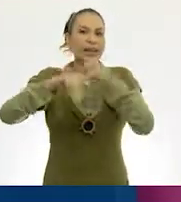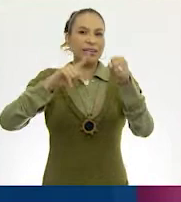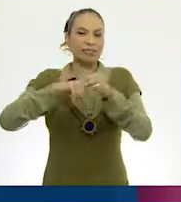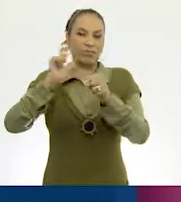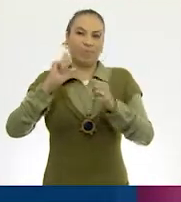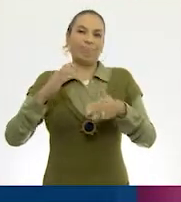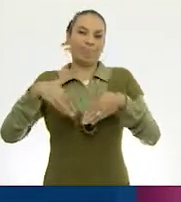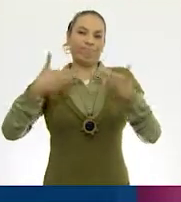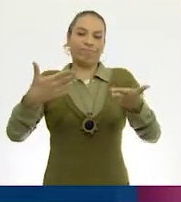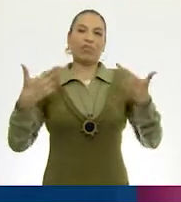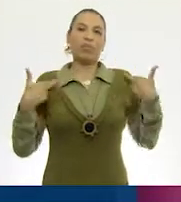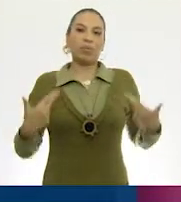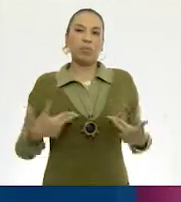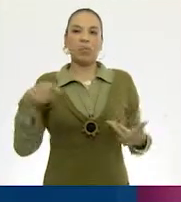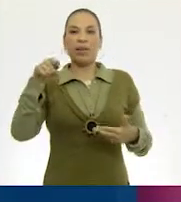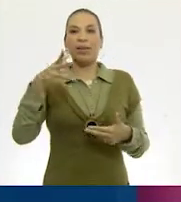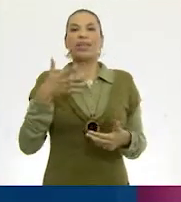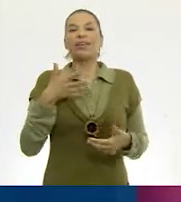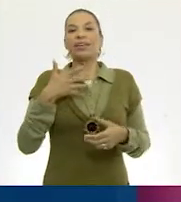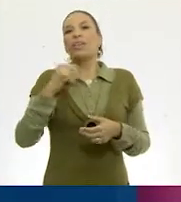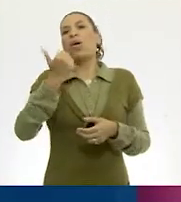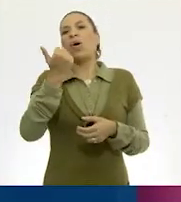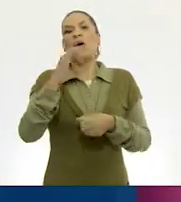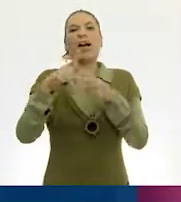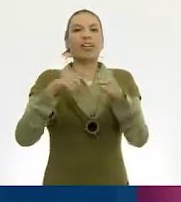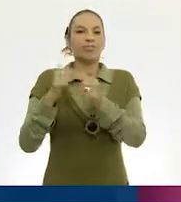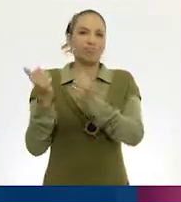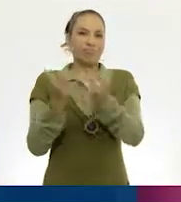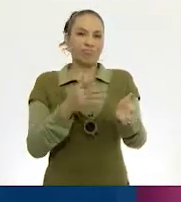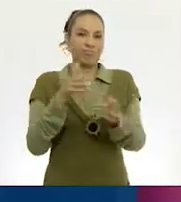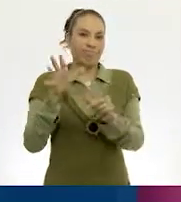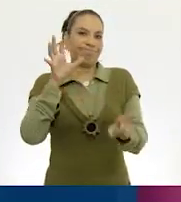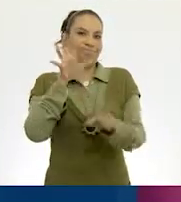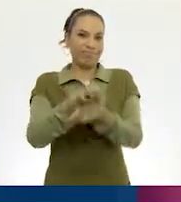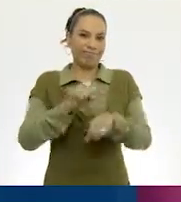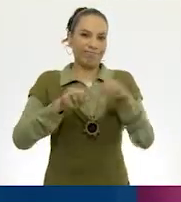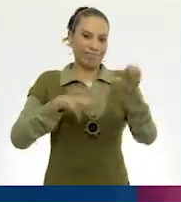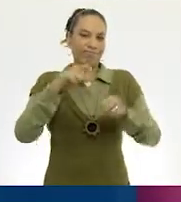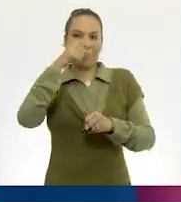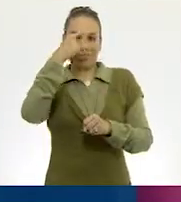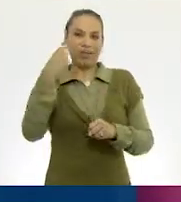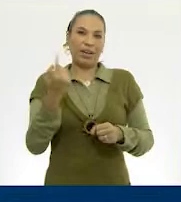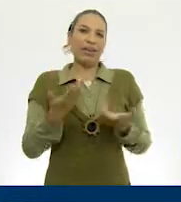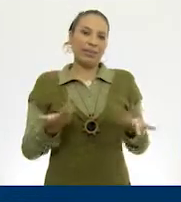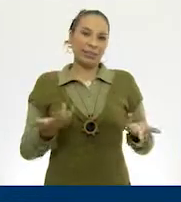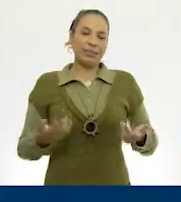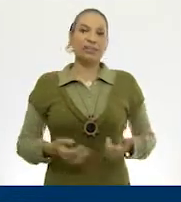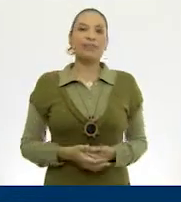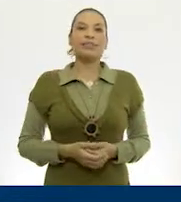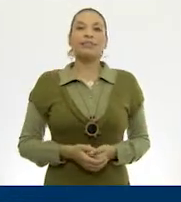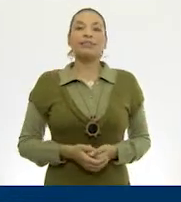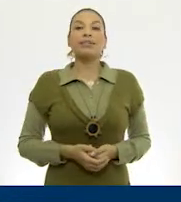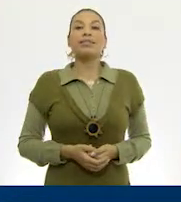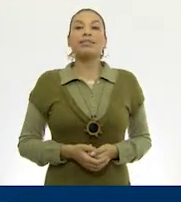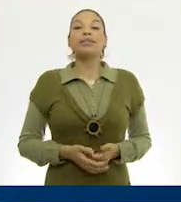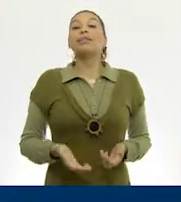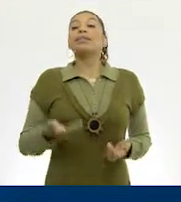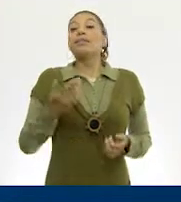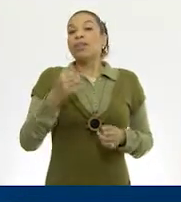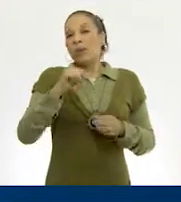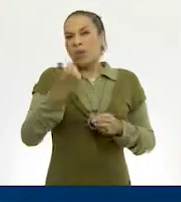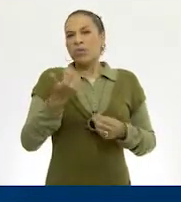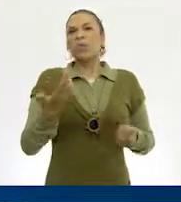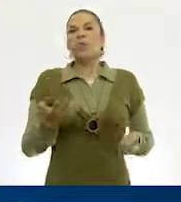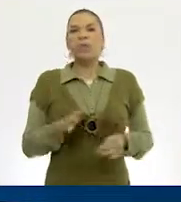el ser humano, que llevó con él a otras especies que las atacaban con gran facilidad. Así es. Les tengo